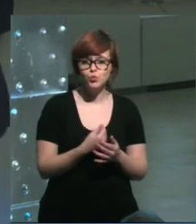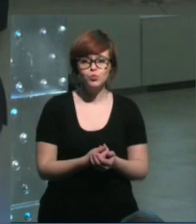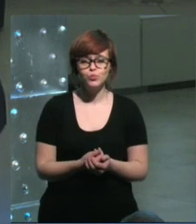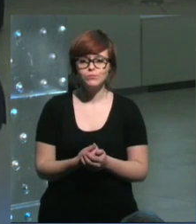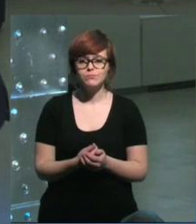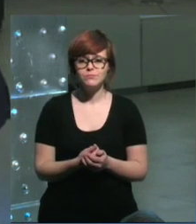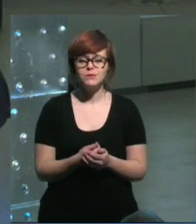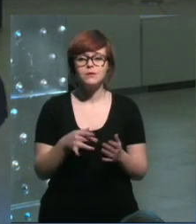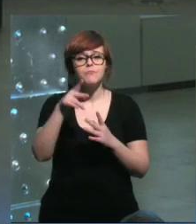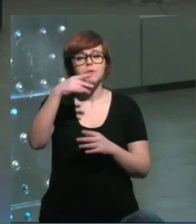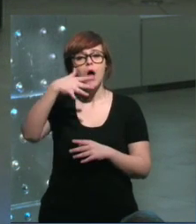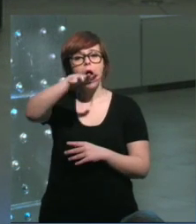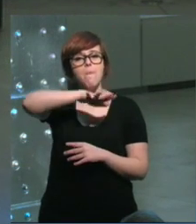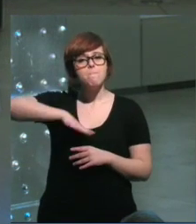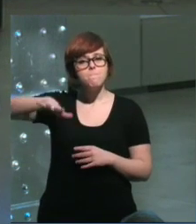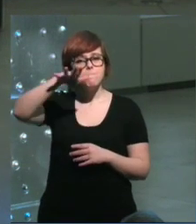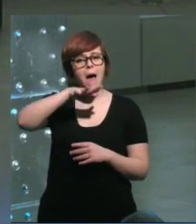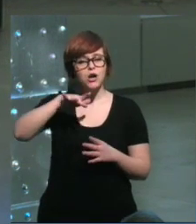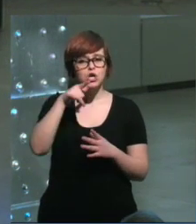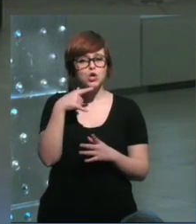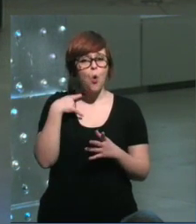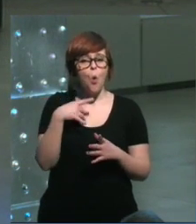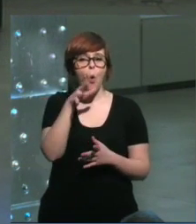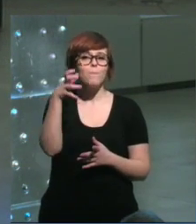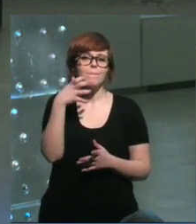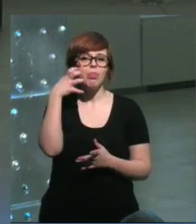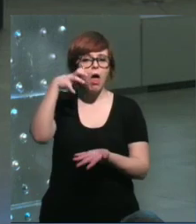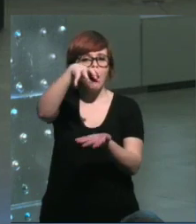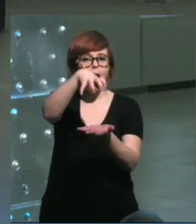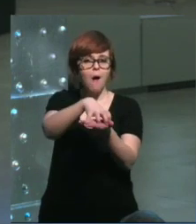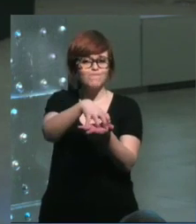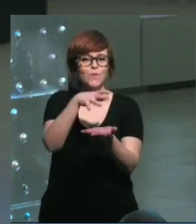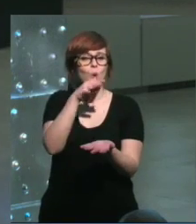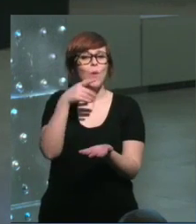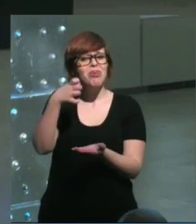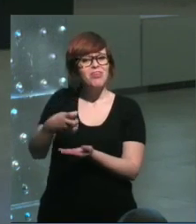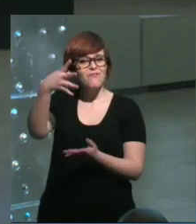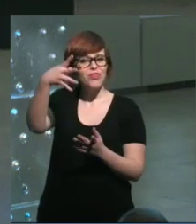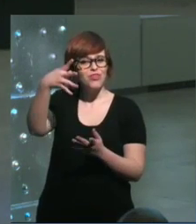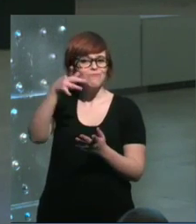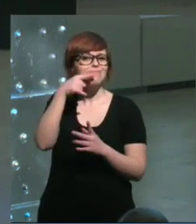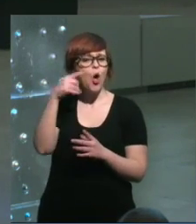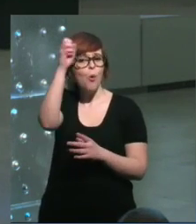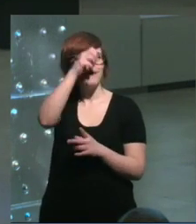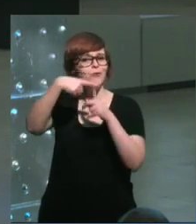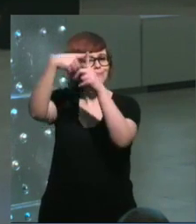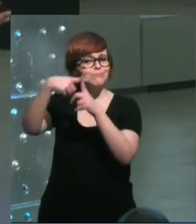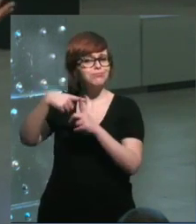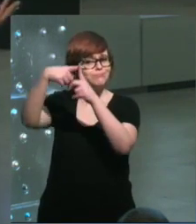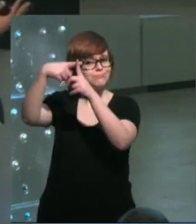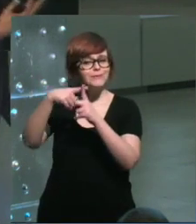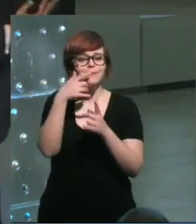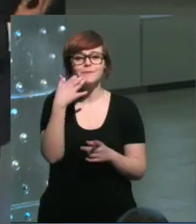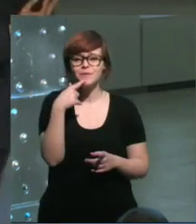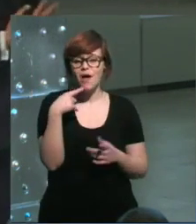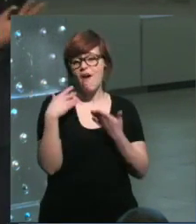Conectarse con gente de barrio, manzana o edificio. Para mí también esto fue algo, al fin y al cabo, si Facebook nos ha enseñado algo, es que la curiosidad